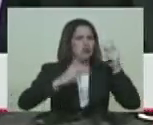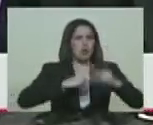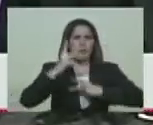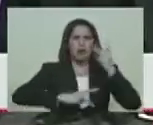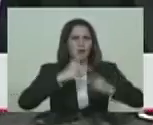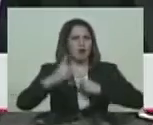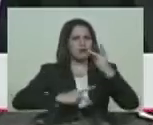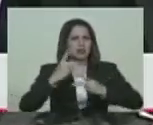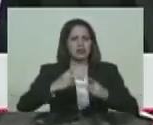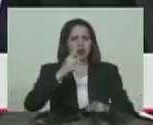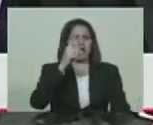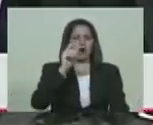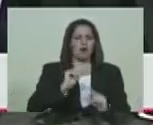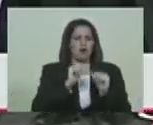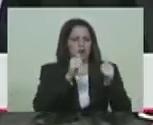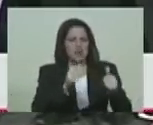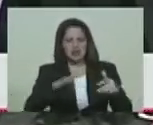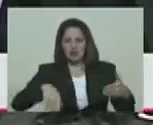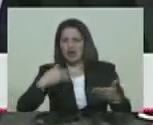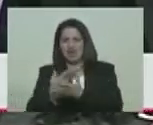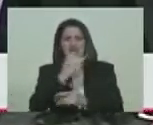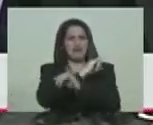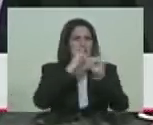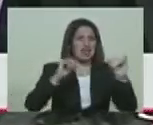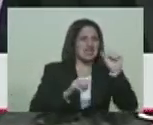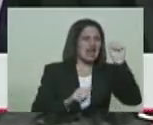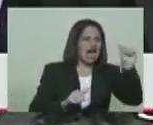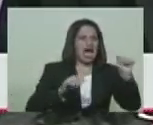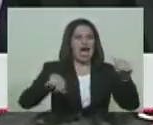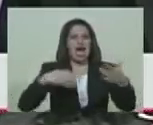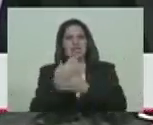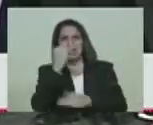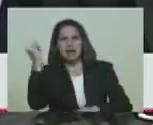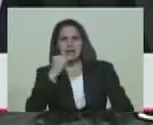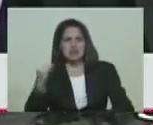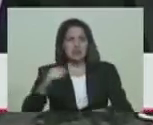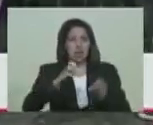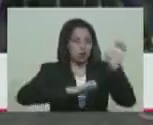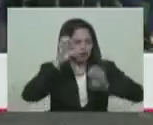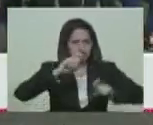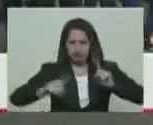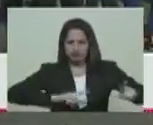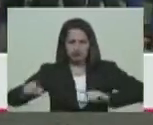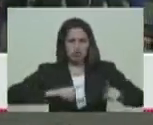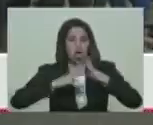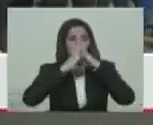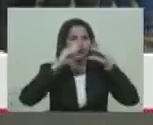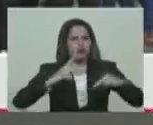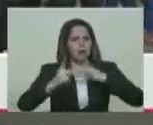electoral de P a P, de la A a la Z, una auditoría completa.